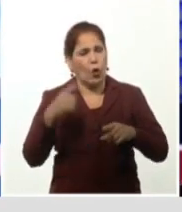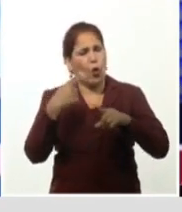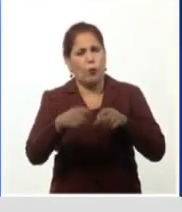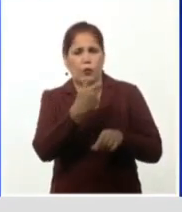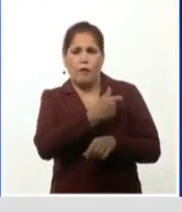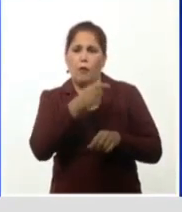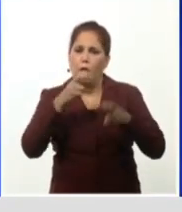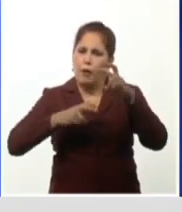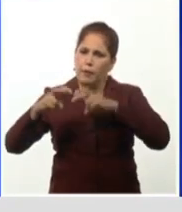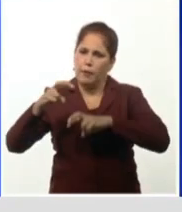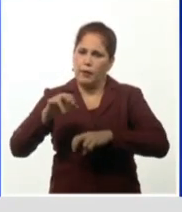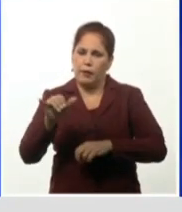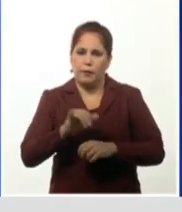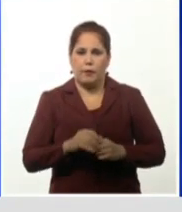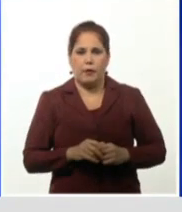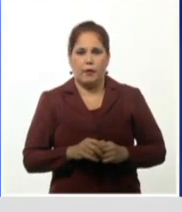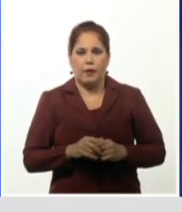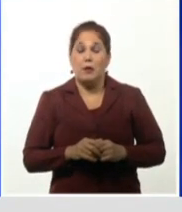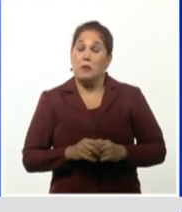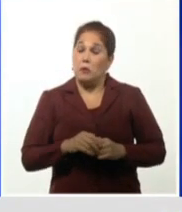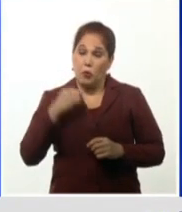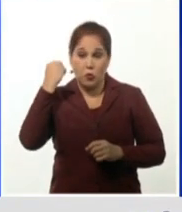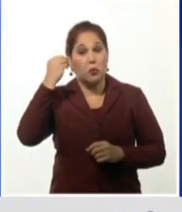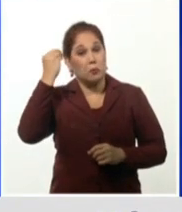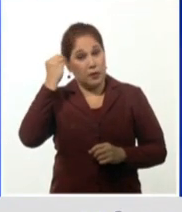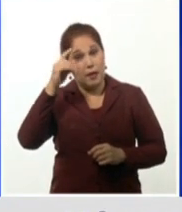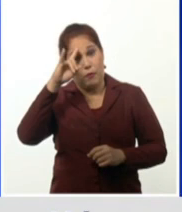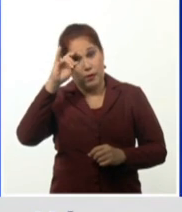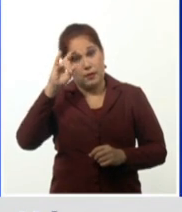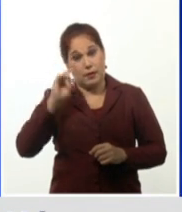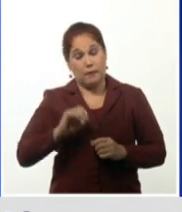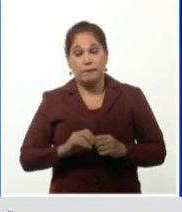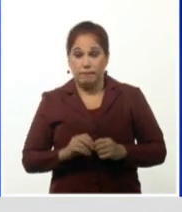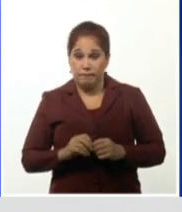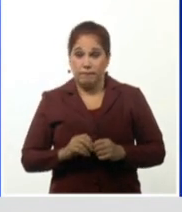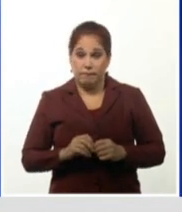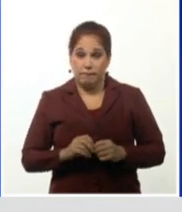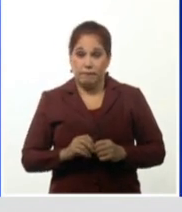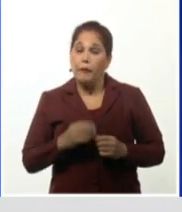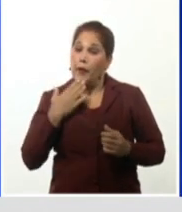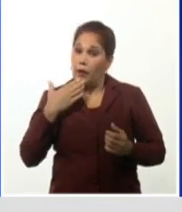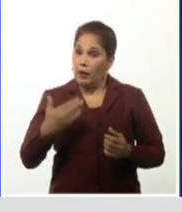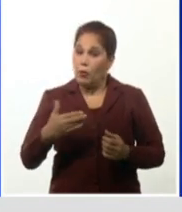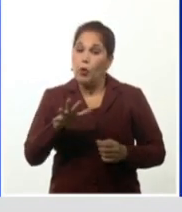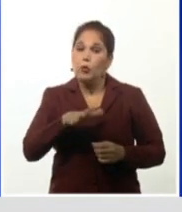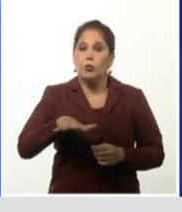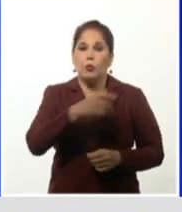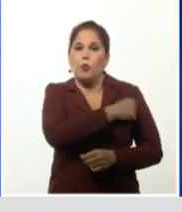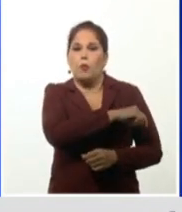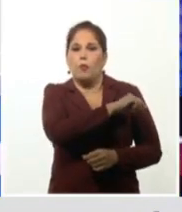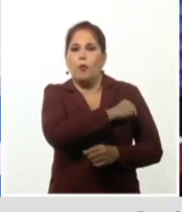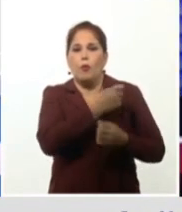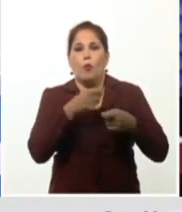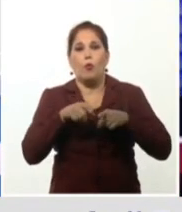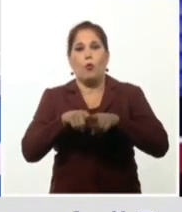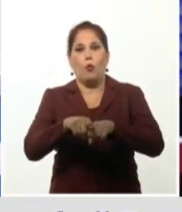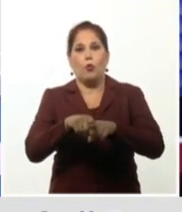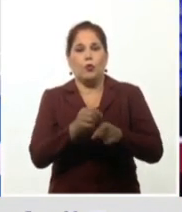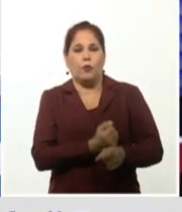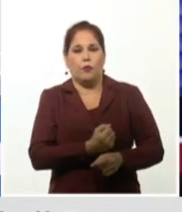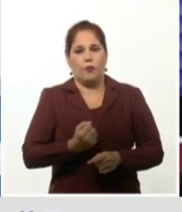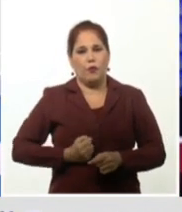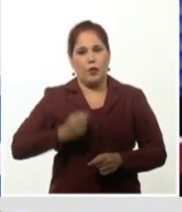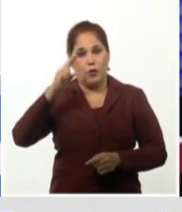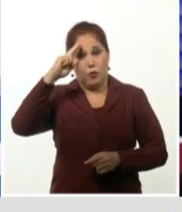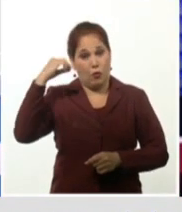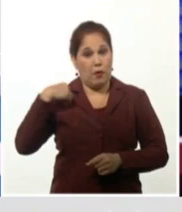en el mercado. Bueno, nosotros esperemos que sí, que sea así, que además también toda la población acompañe este esfuerzo tremendo de